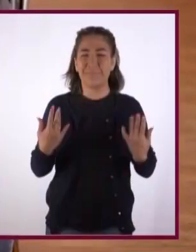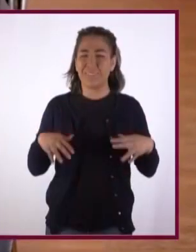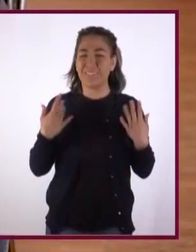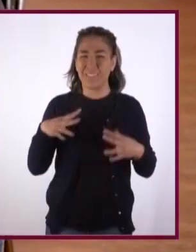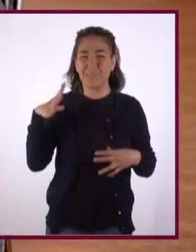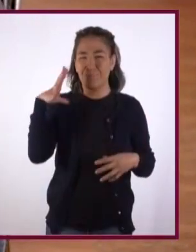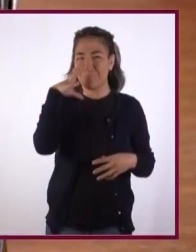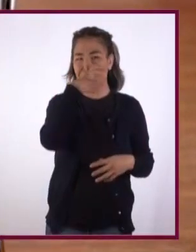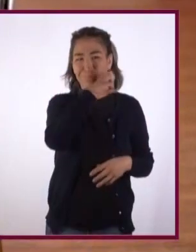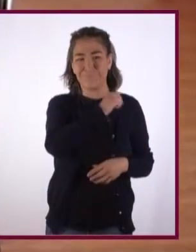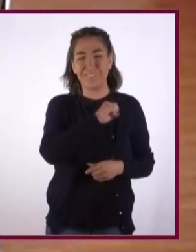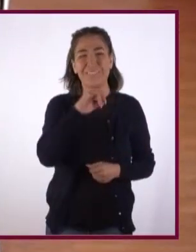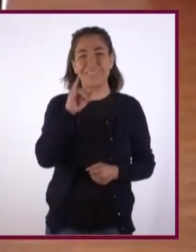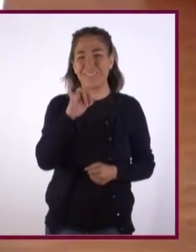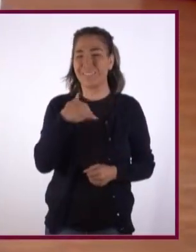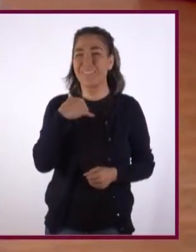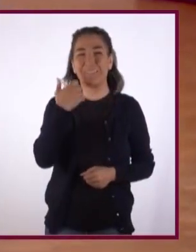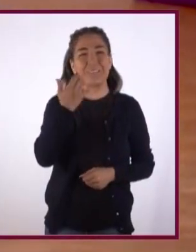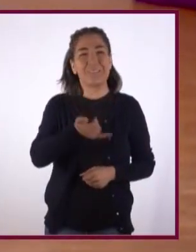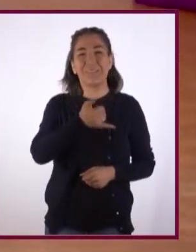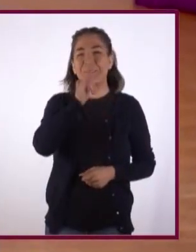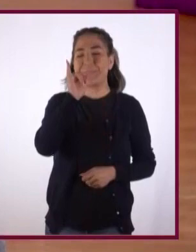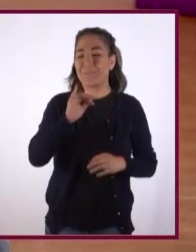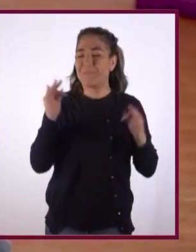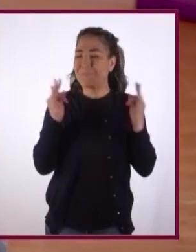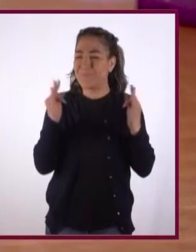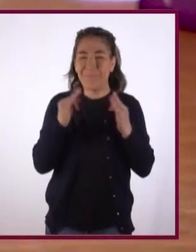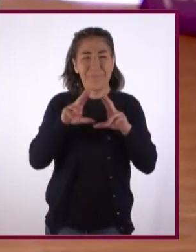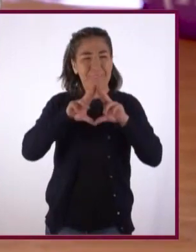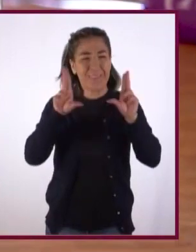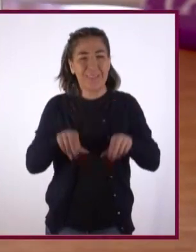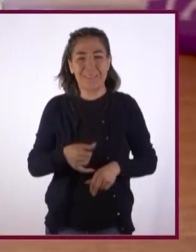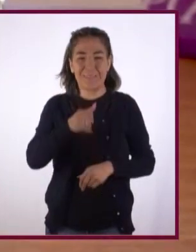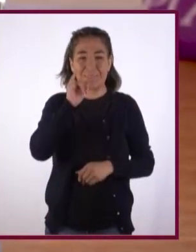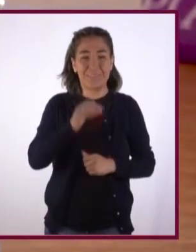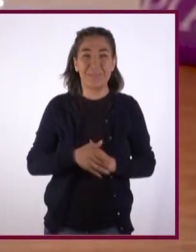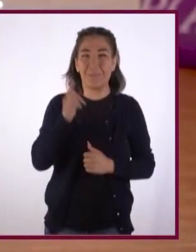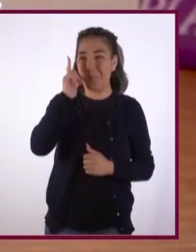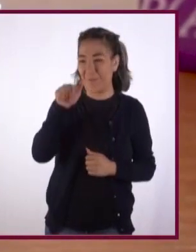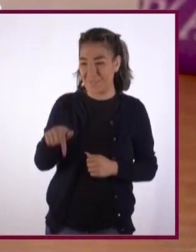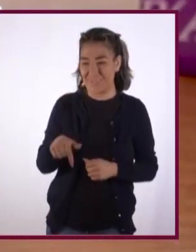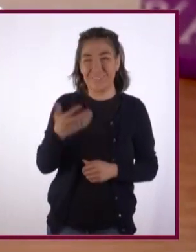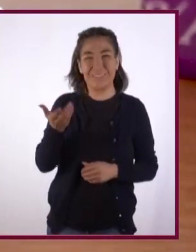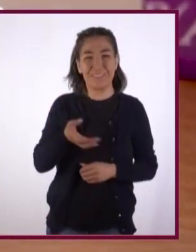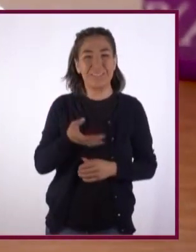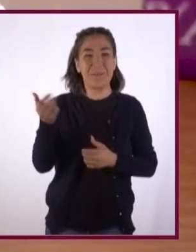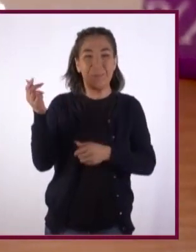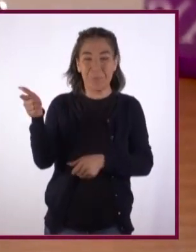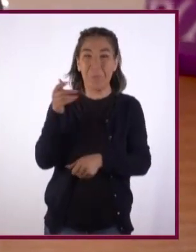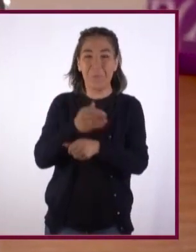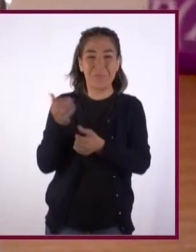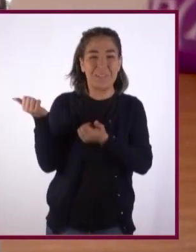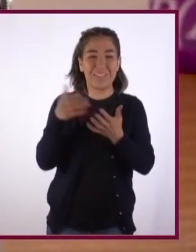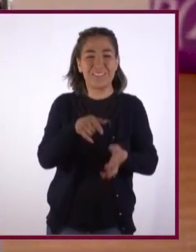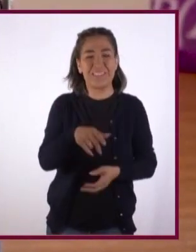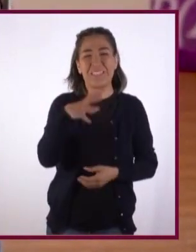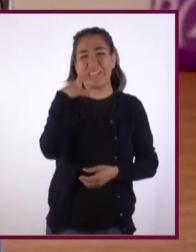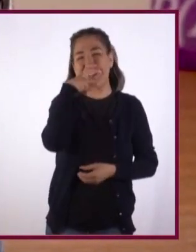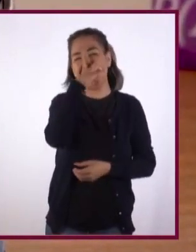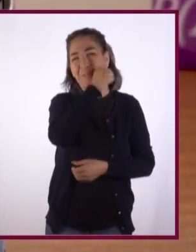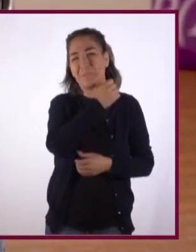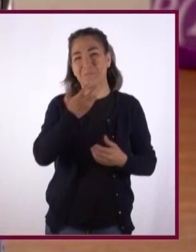Calor, Bismara, ¿no? Ay, sí, se me antoja algo bien frío o congelado. Ojalá que estas bebidas que amablemente trajiste no estuvieran